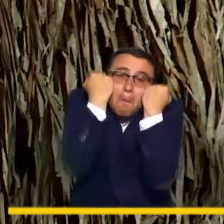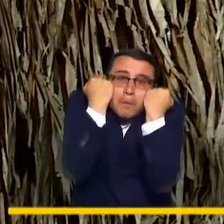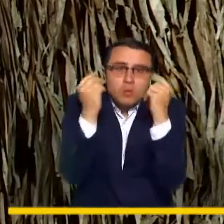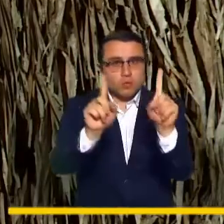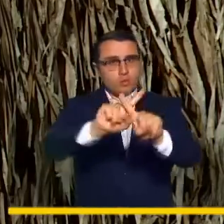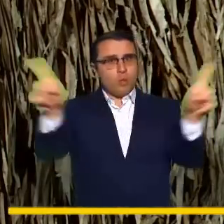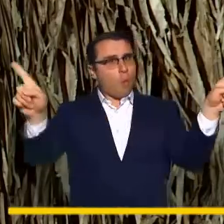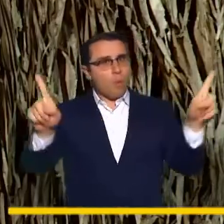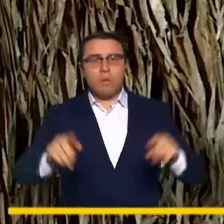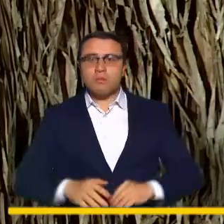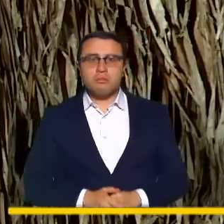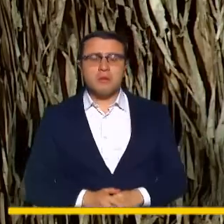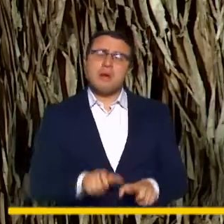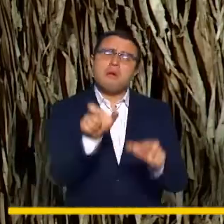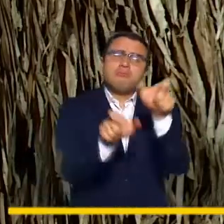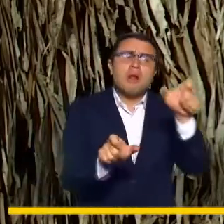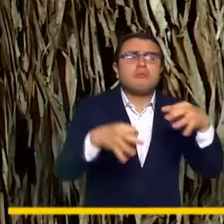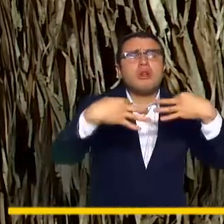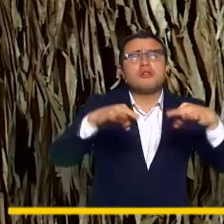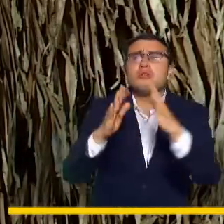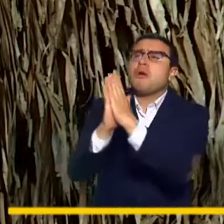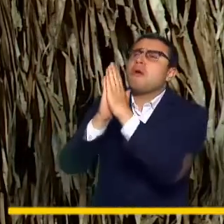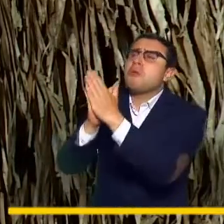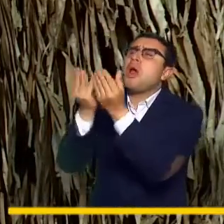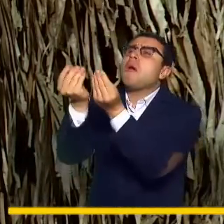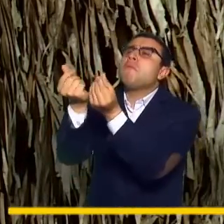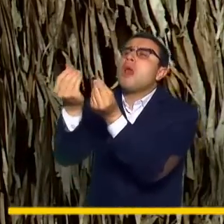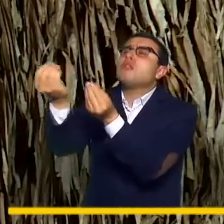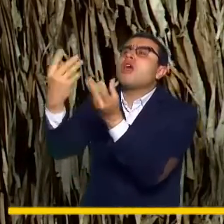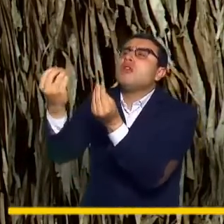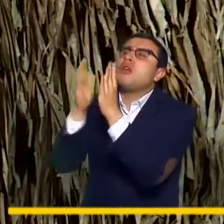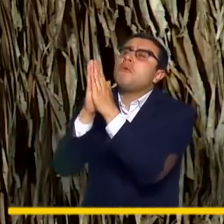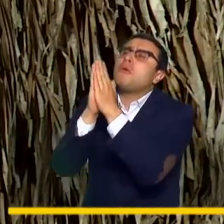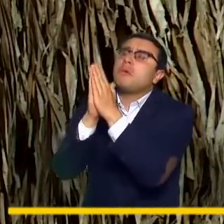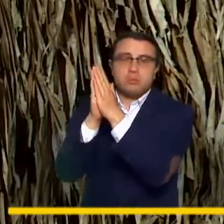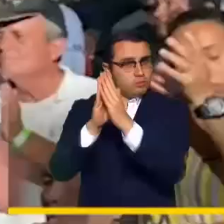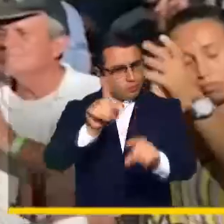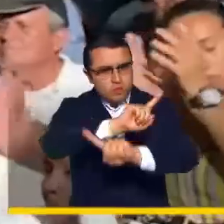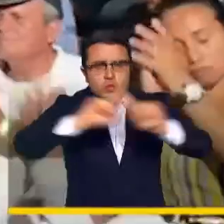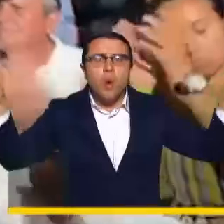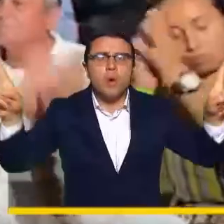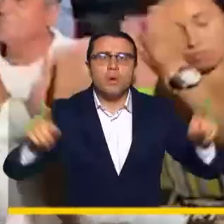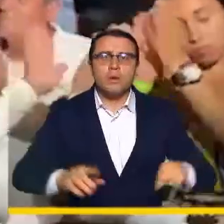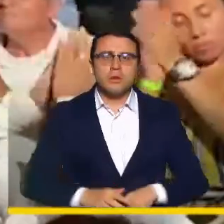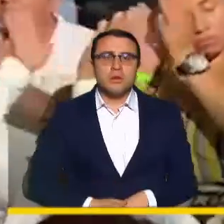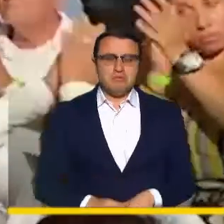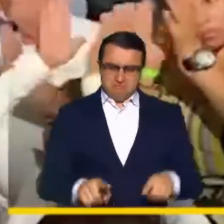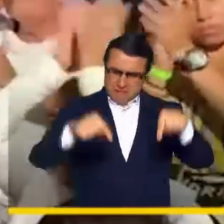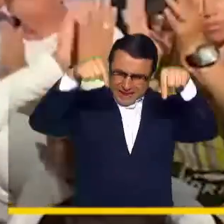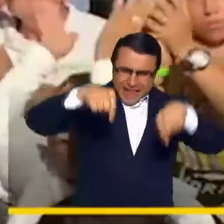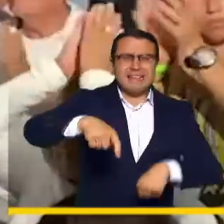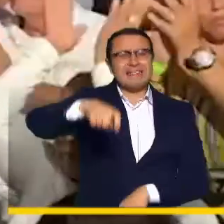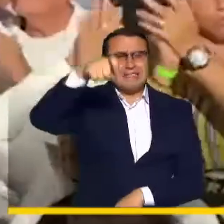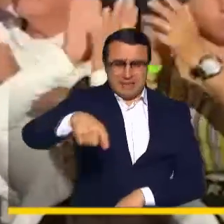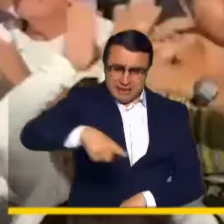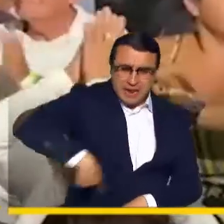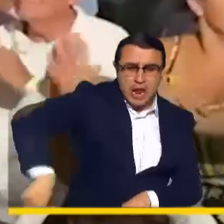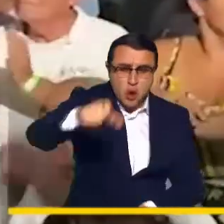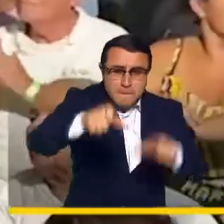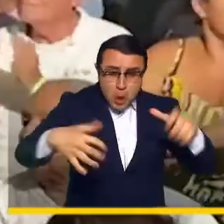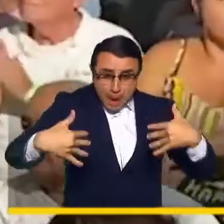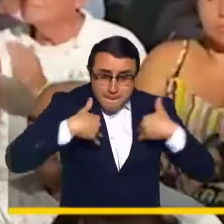pueblo humilde entonces se pone a implorar limosna, no. Acá se necesita la